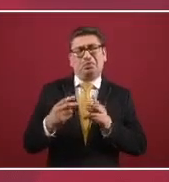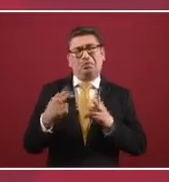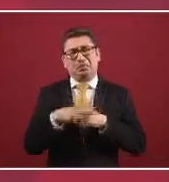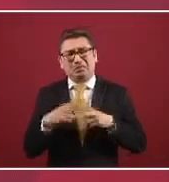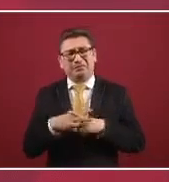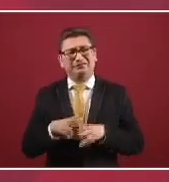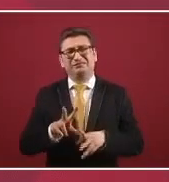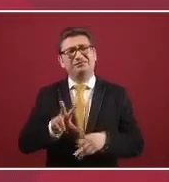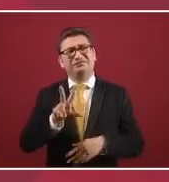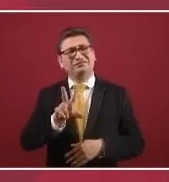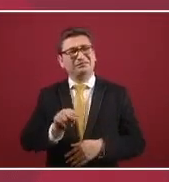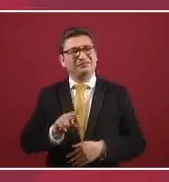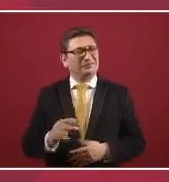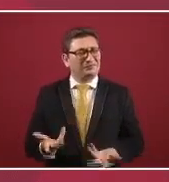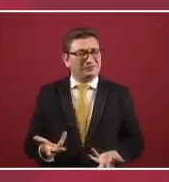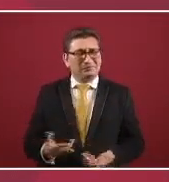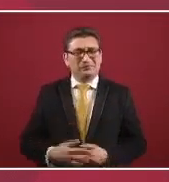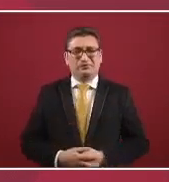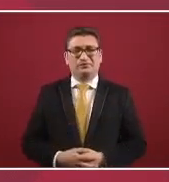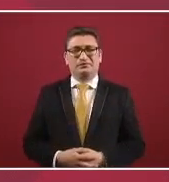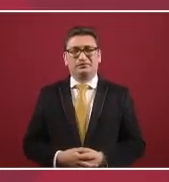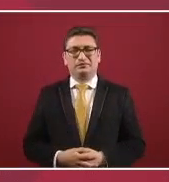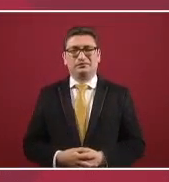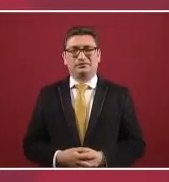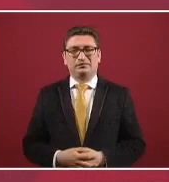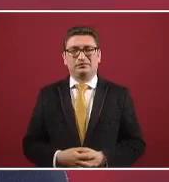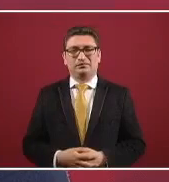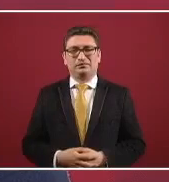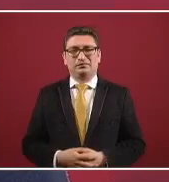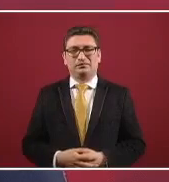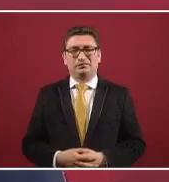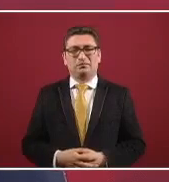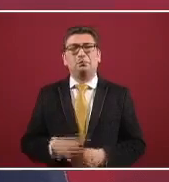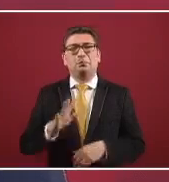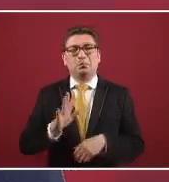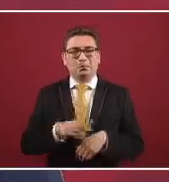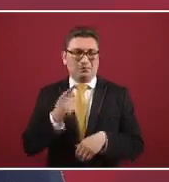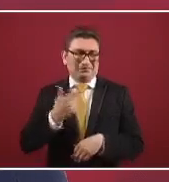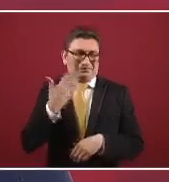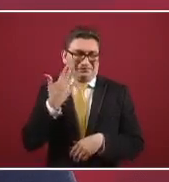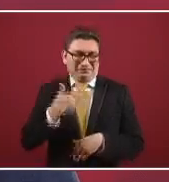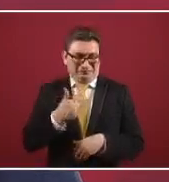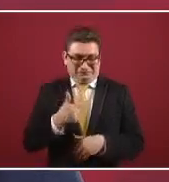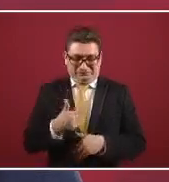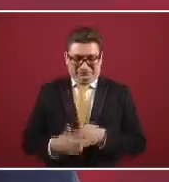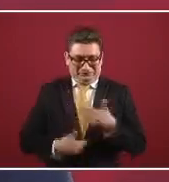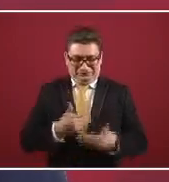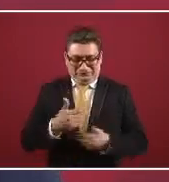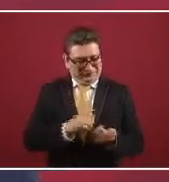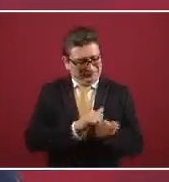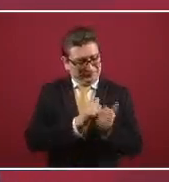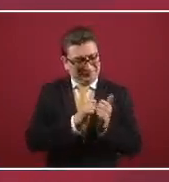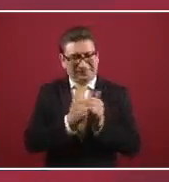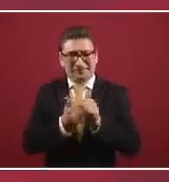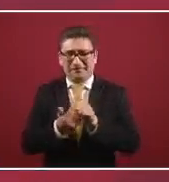porque se está dando un fenómeno también natural de que